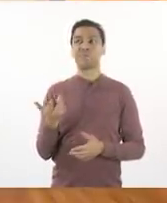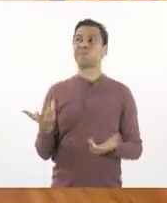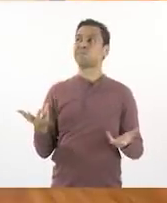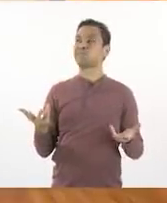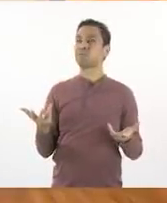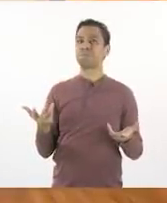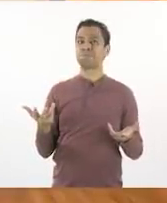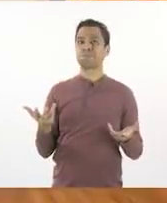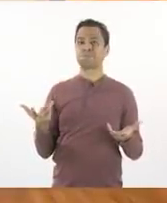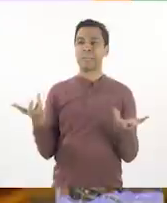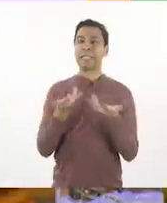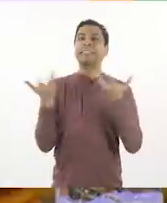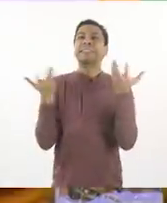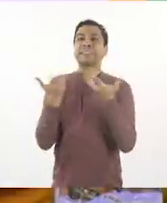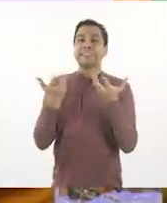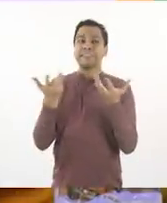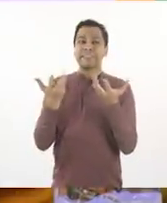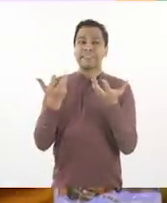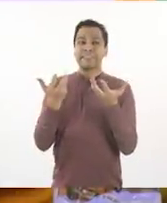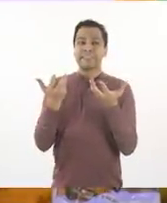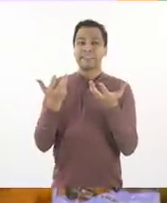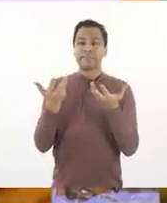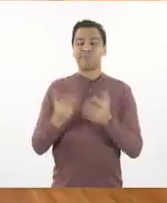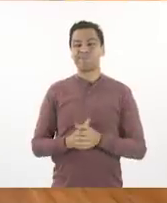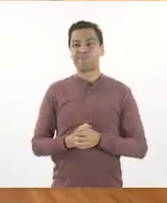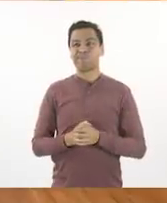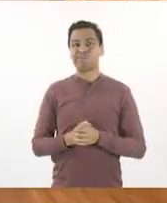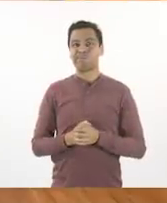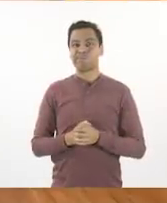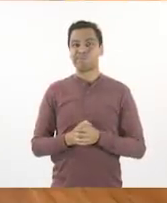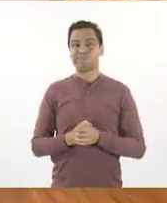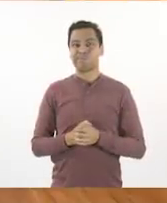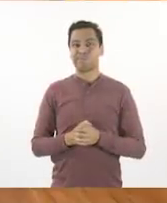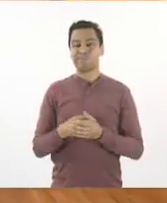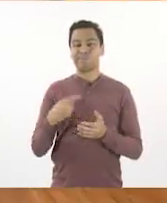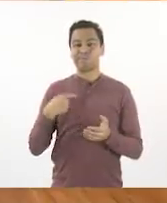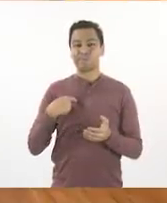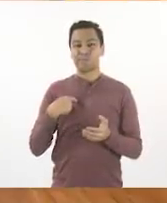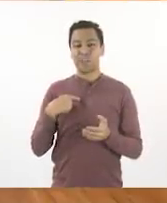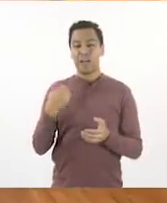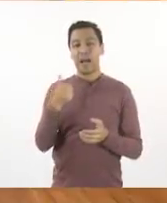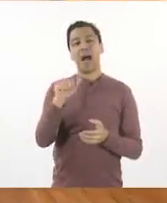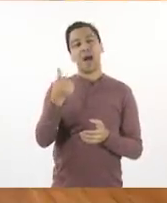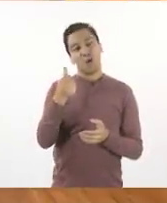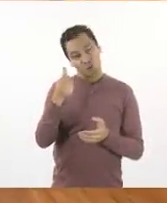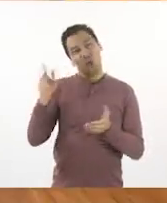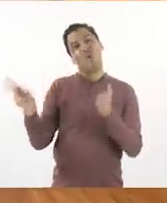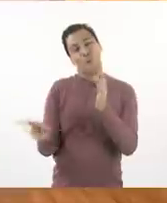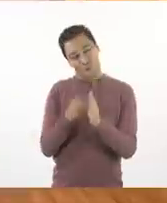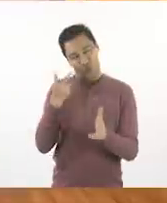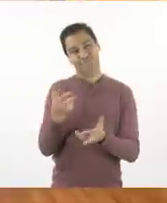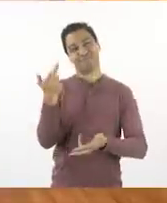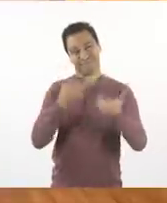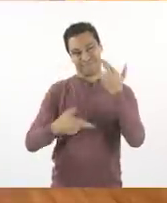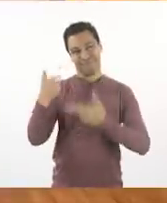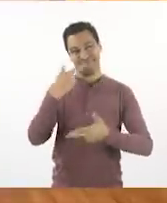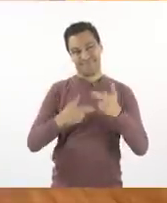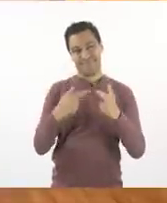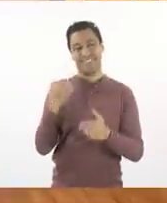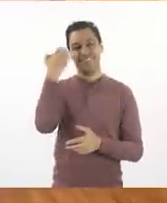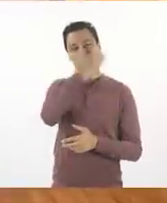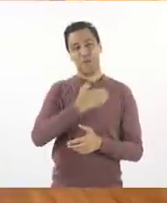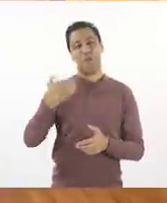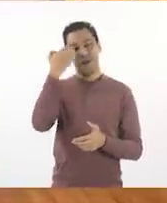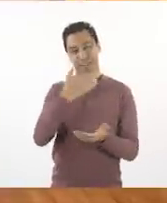En agosto hacemos... ¿O a dónde entras también? En agosto regreso a clases. Muy bien, regreso a